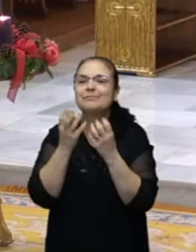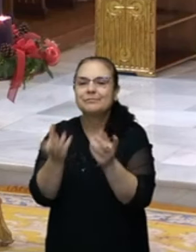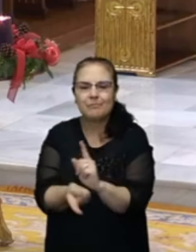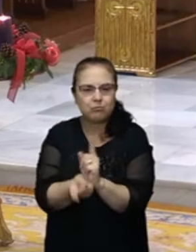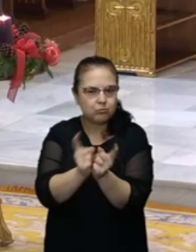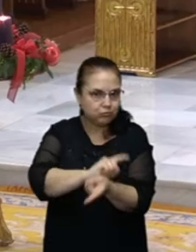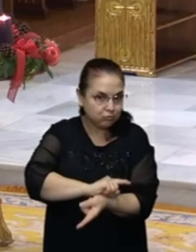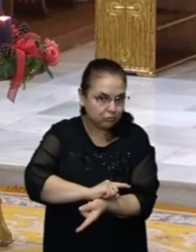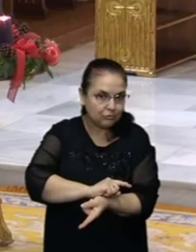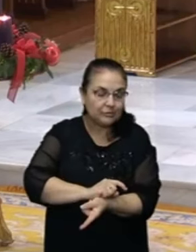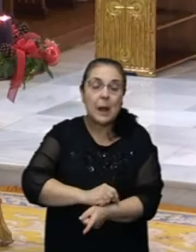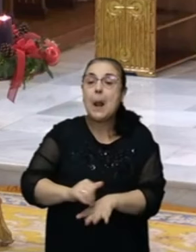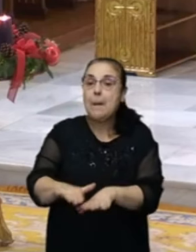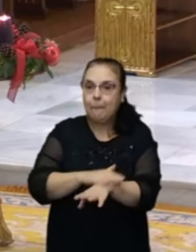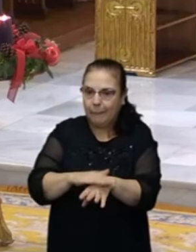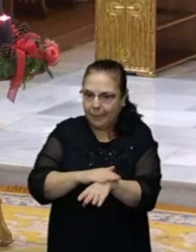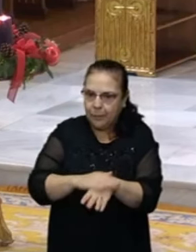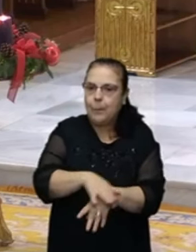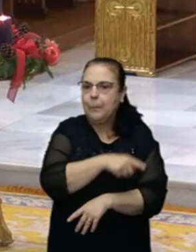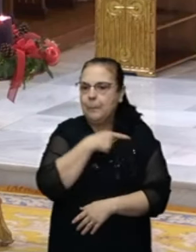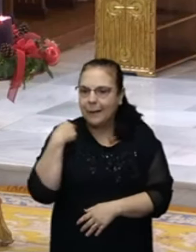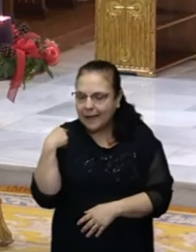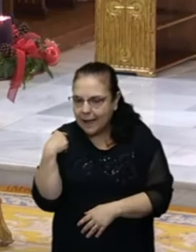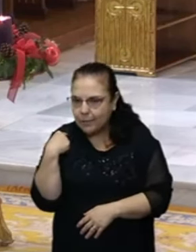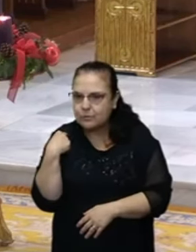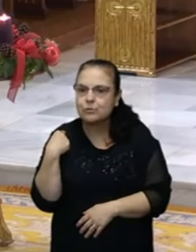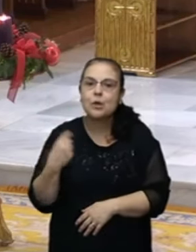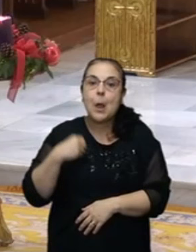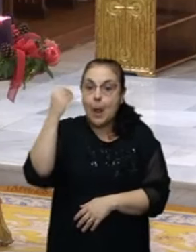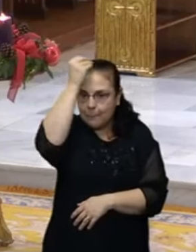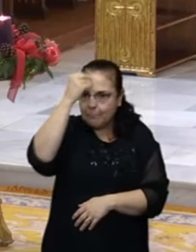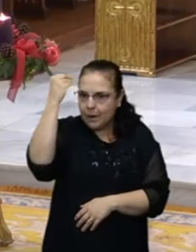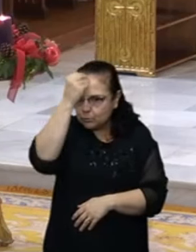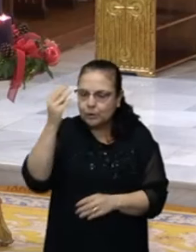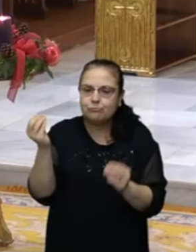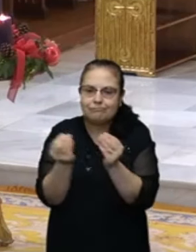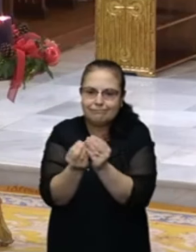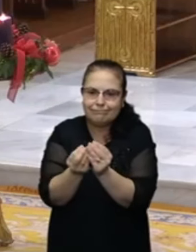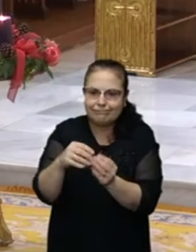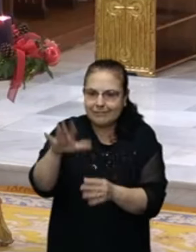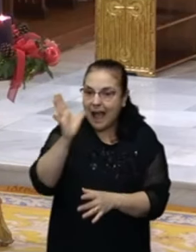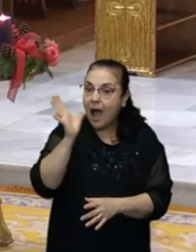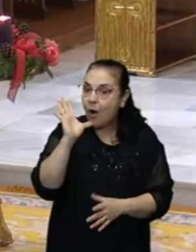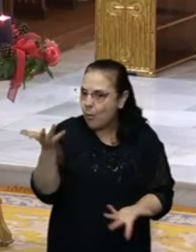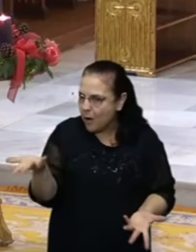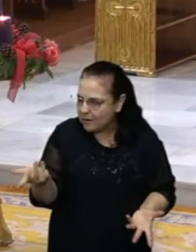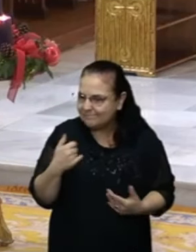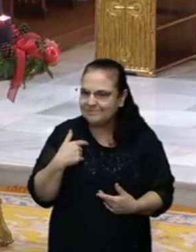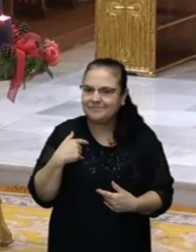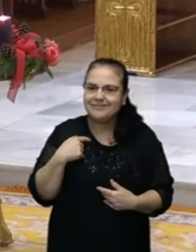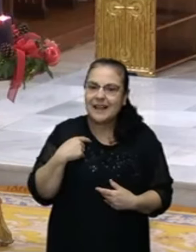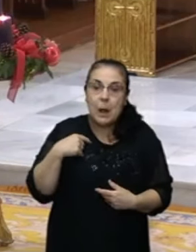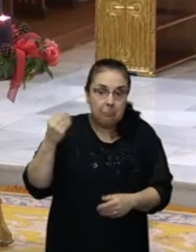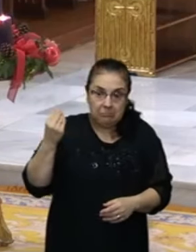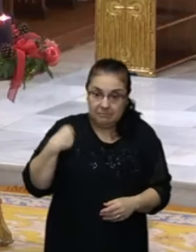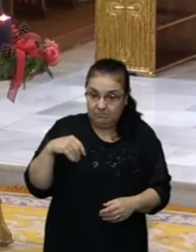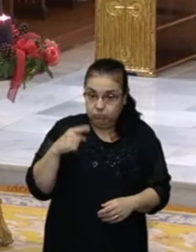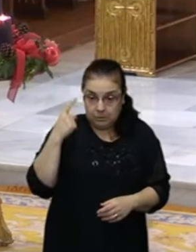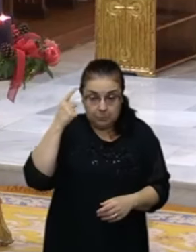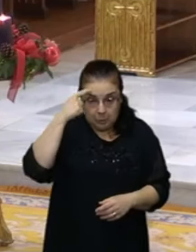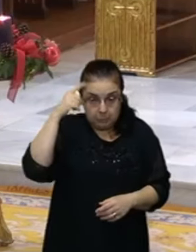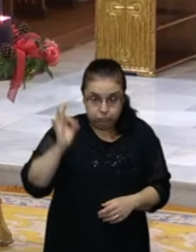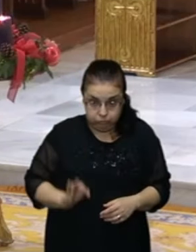a predicar el perdón de los pecados, va a bautizar con agua. Y él mismo reconoce que no